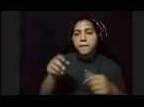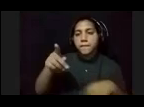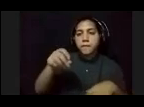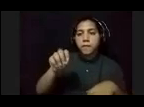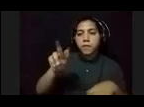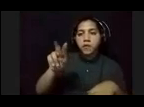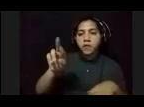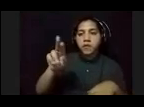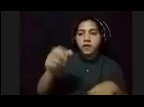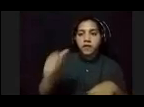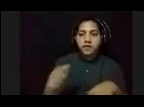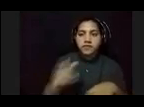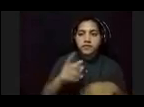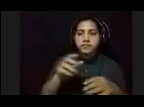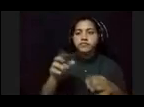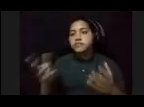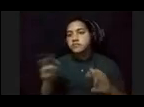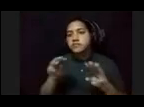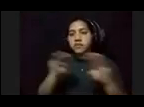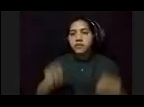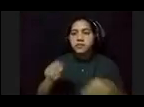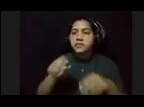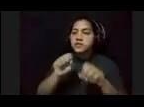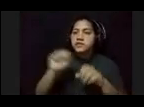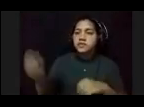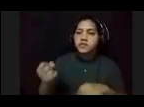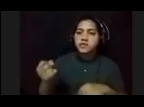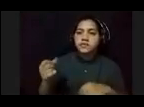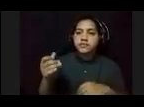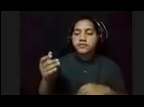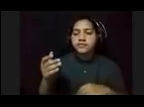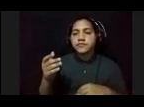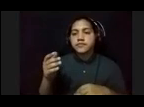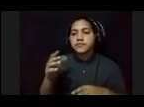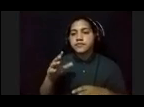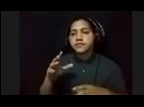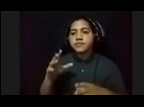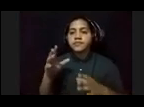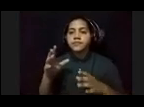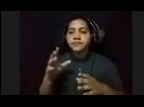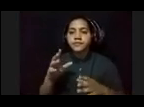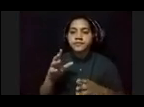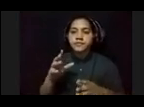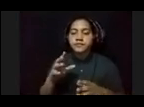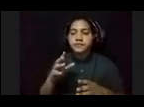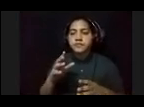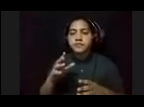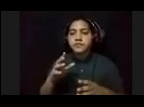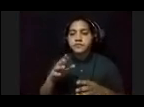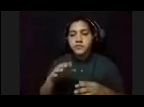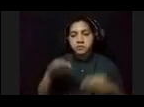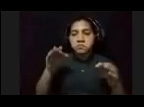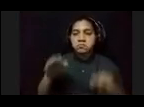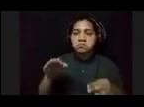por medio de los planos de San Juan de Claudio Coelho, que formó parte del Atlas de España. Lo que no queda duda es